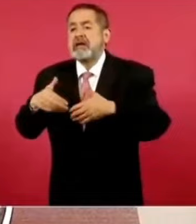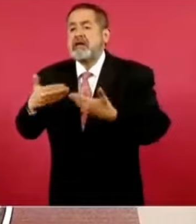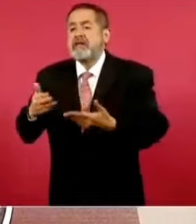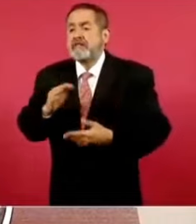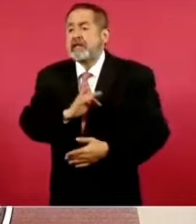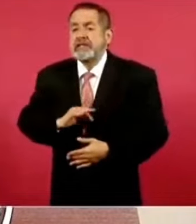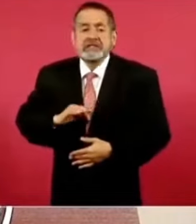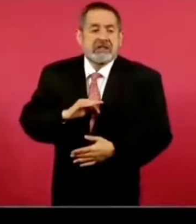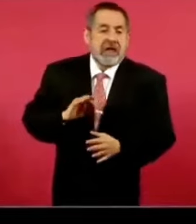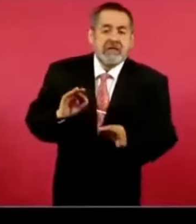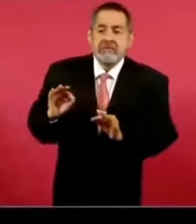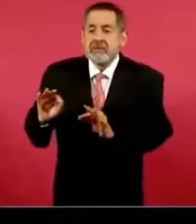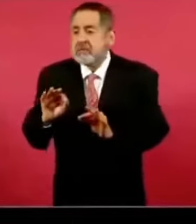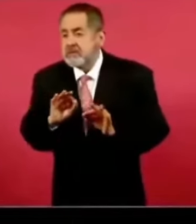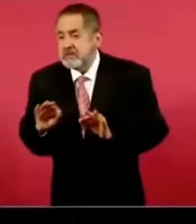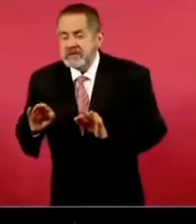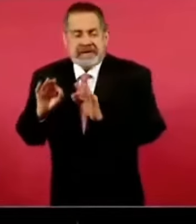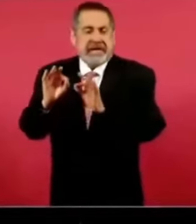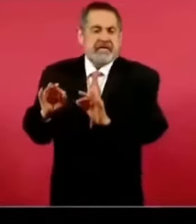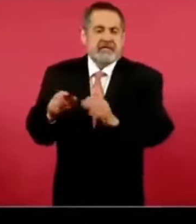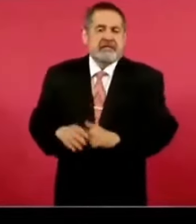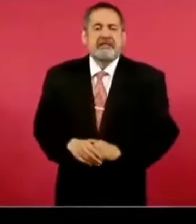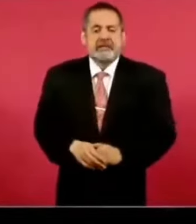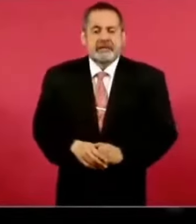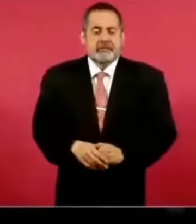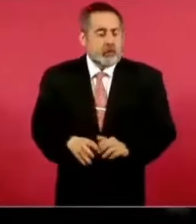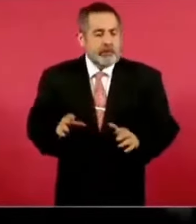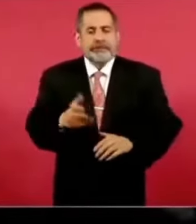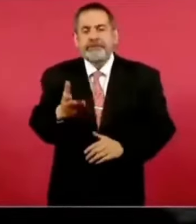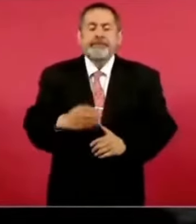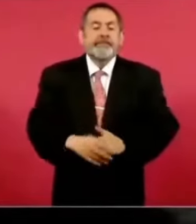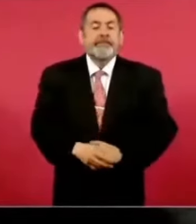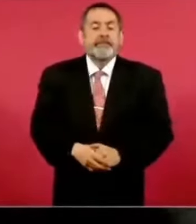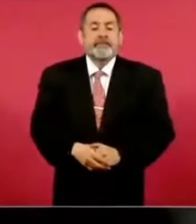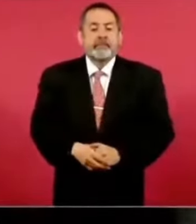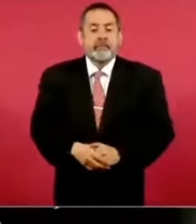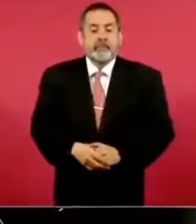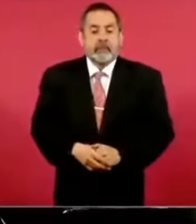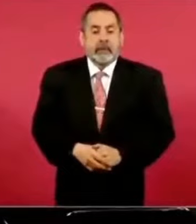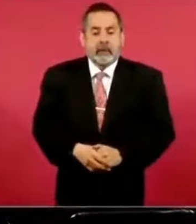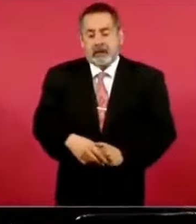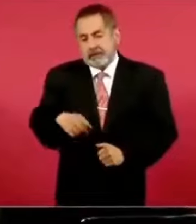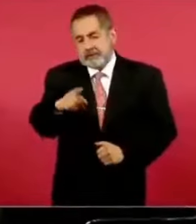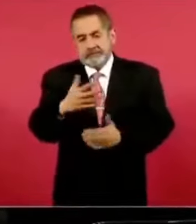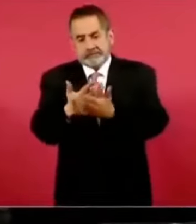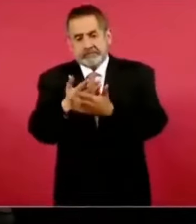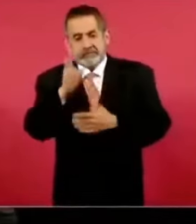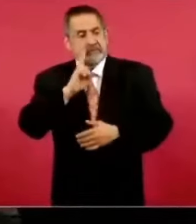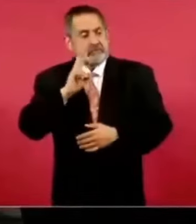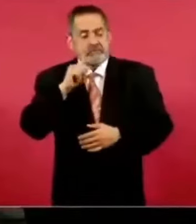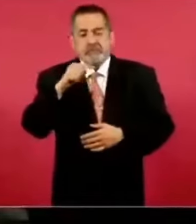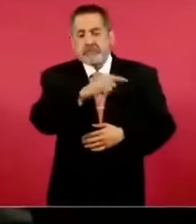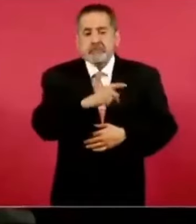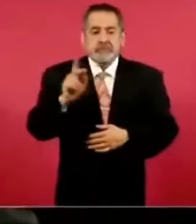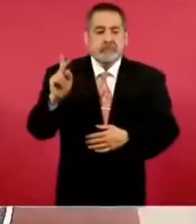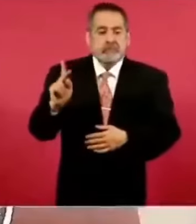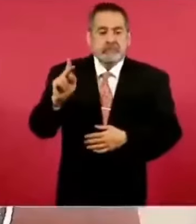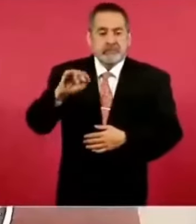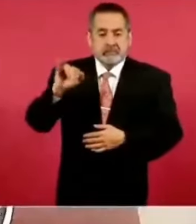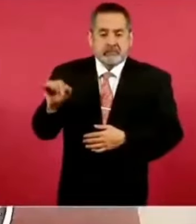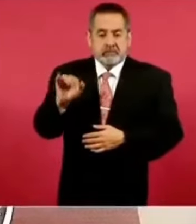y eso es lo que se está haciendo. Pero bueno, vamos a esperar que el Poder Judicial